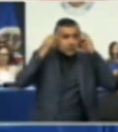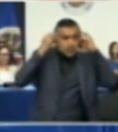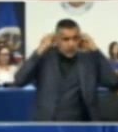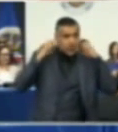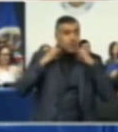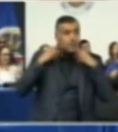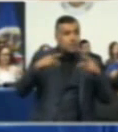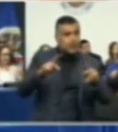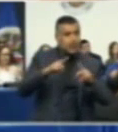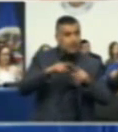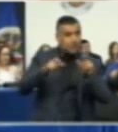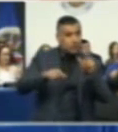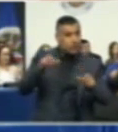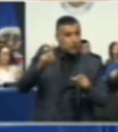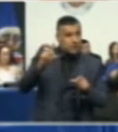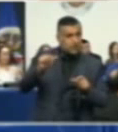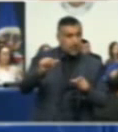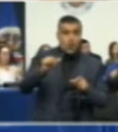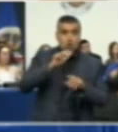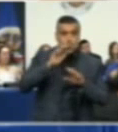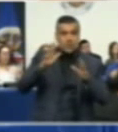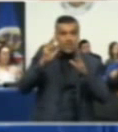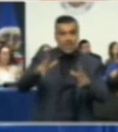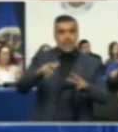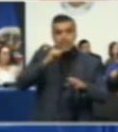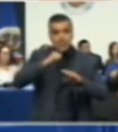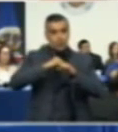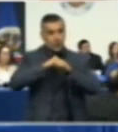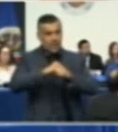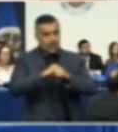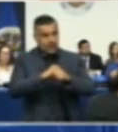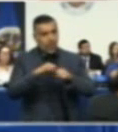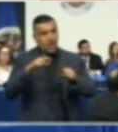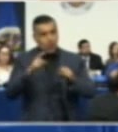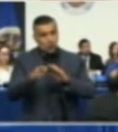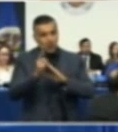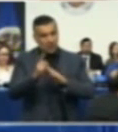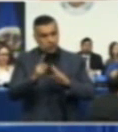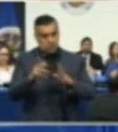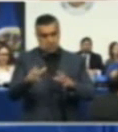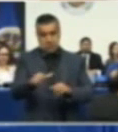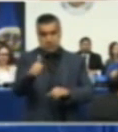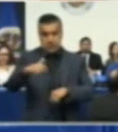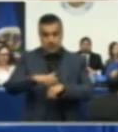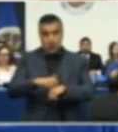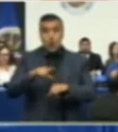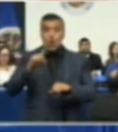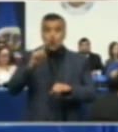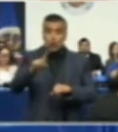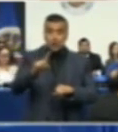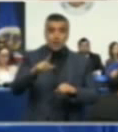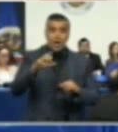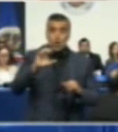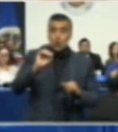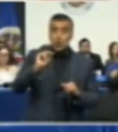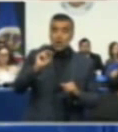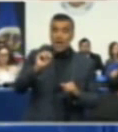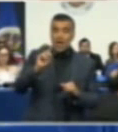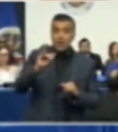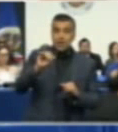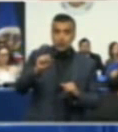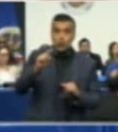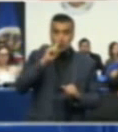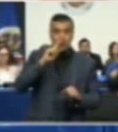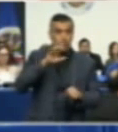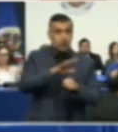la persona con discapacidad no se quede desprotegida en un momento determinado. Corresponderá a CONADIS, como ha asumido